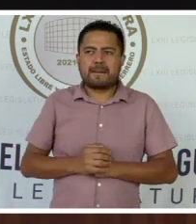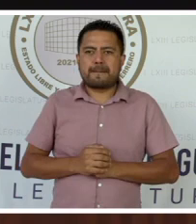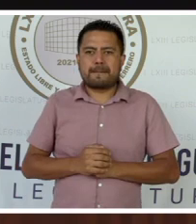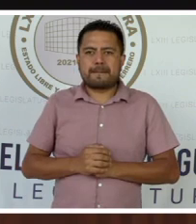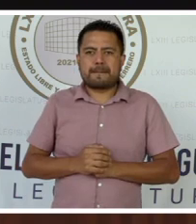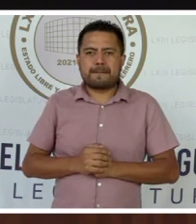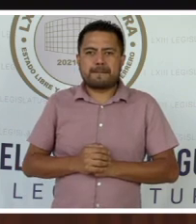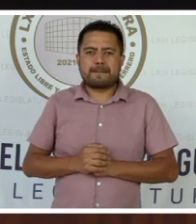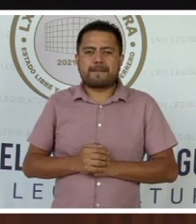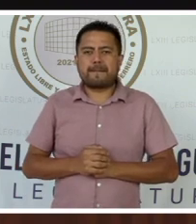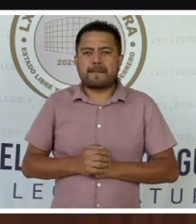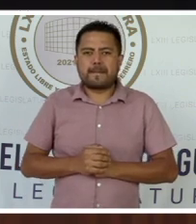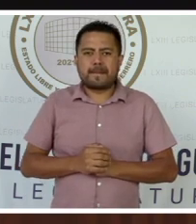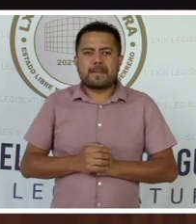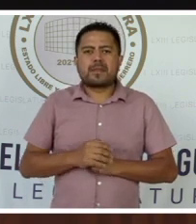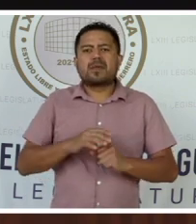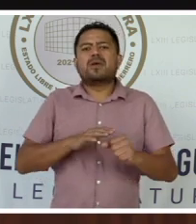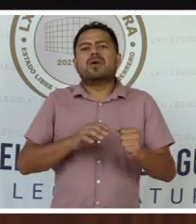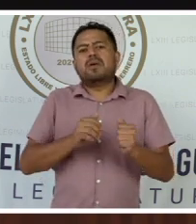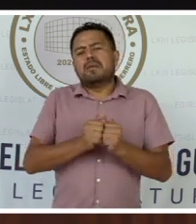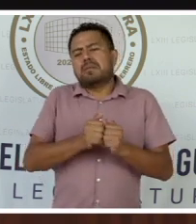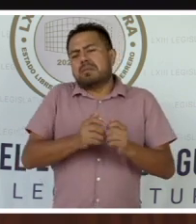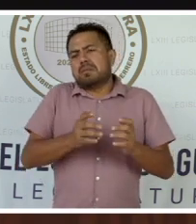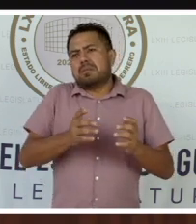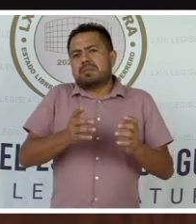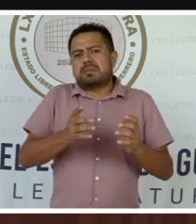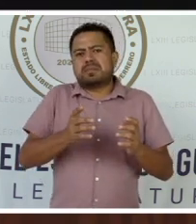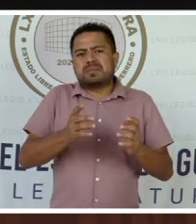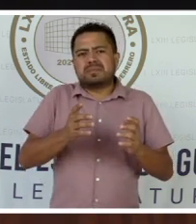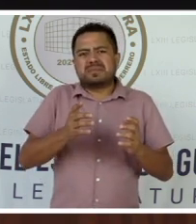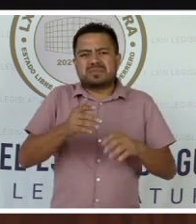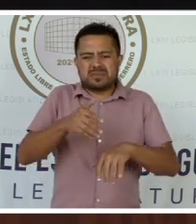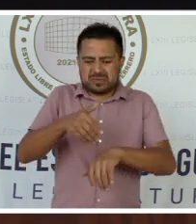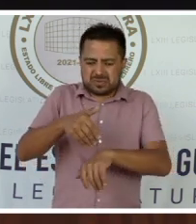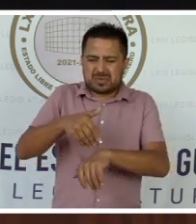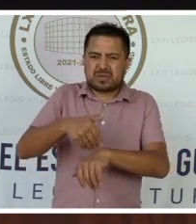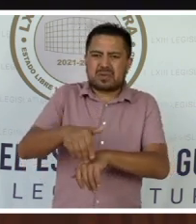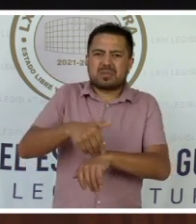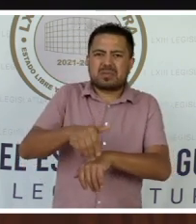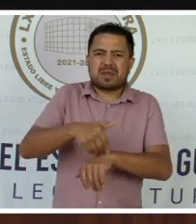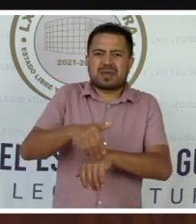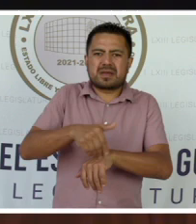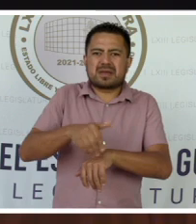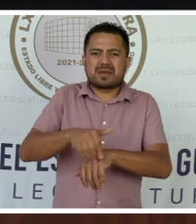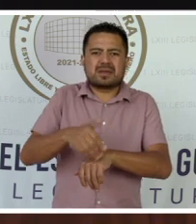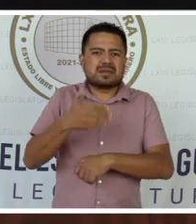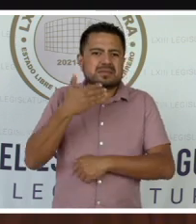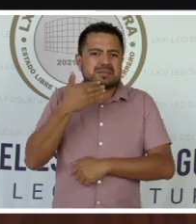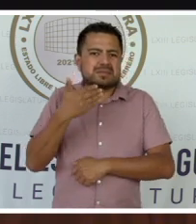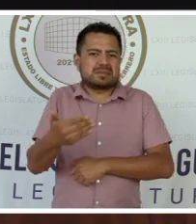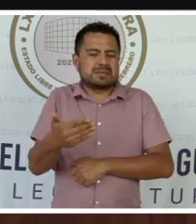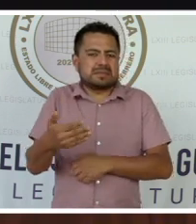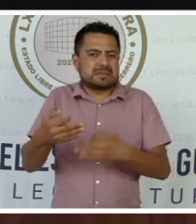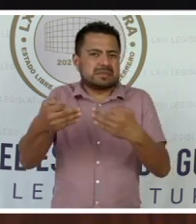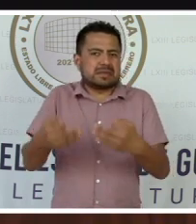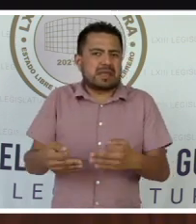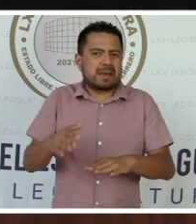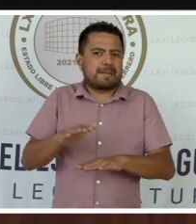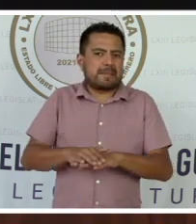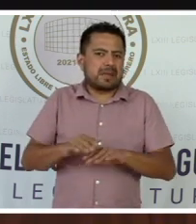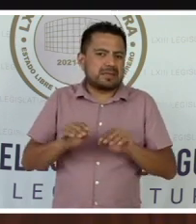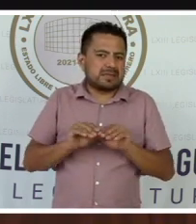y parlamentario con base en los índices de eficiencia y transparencia